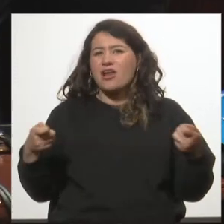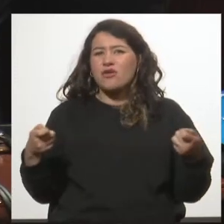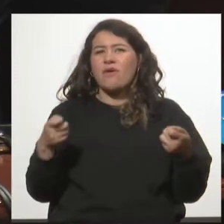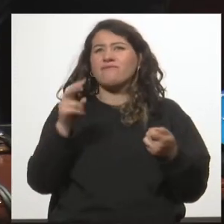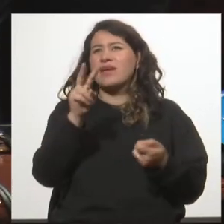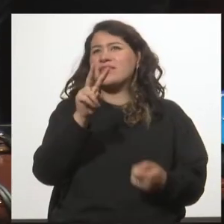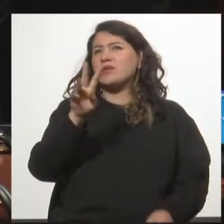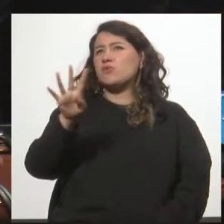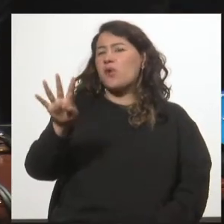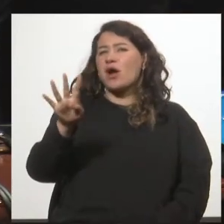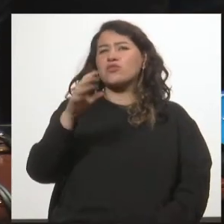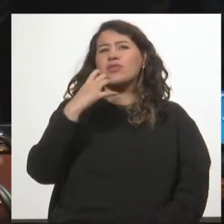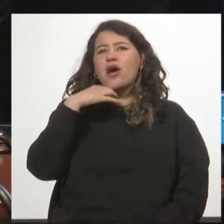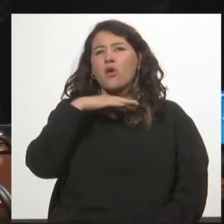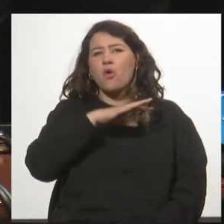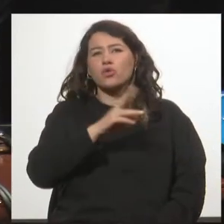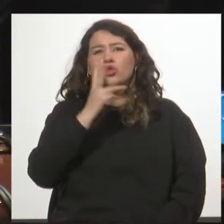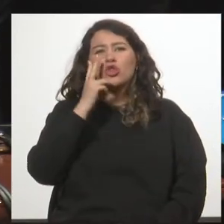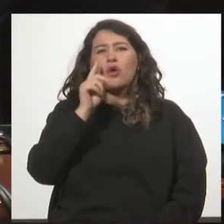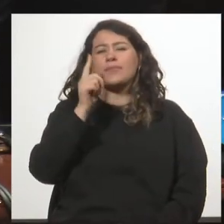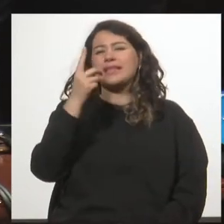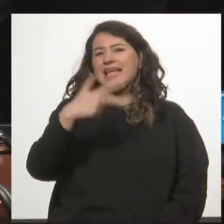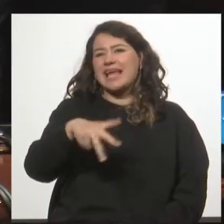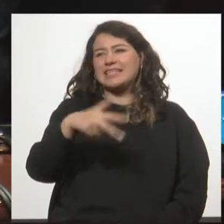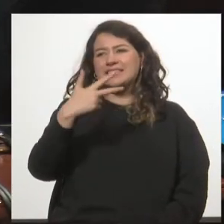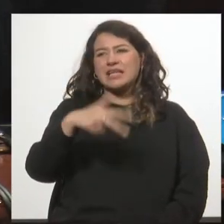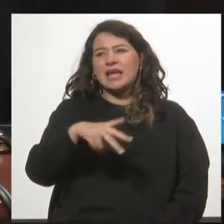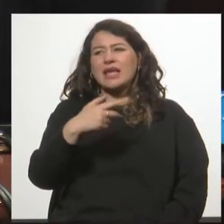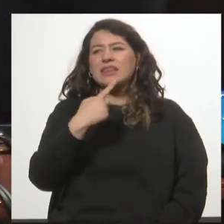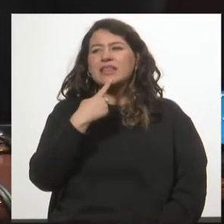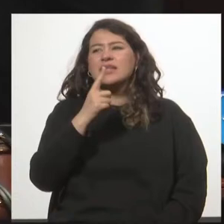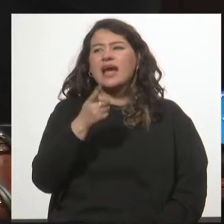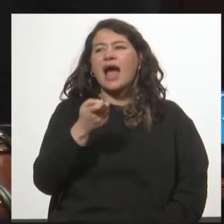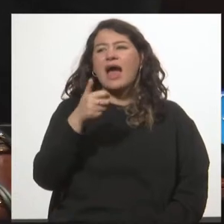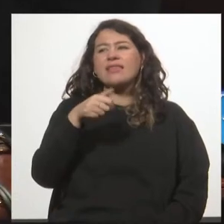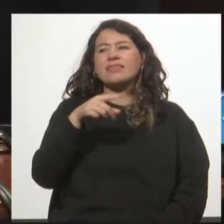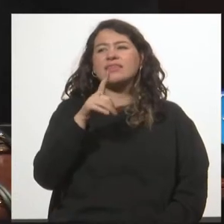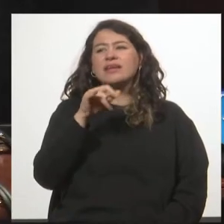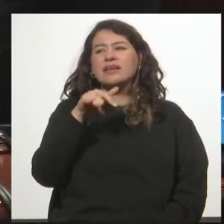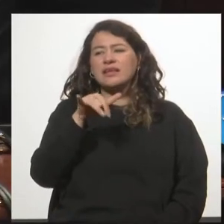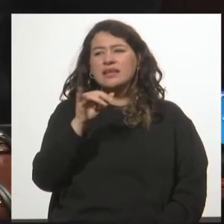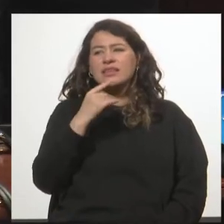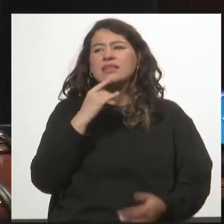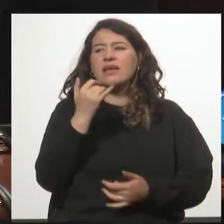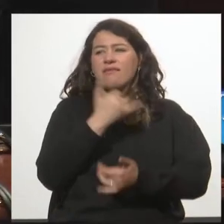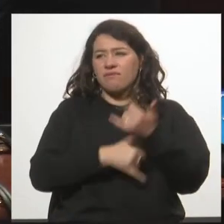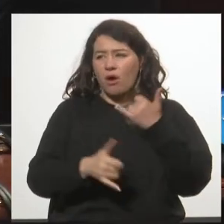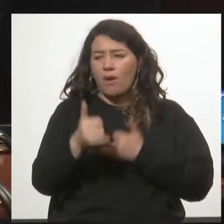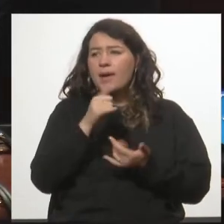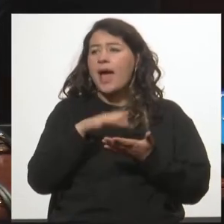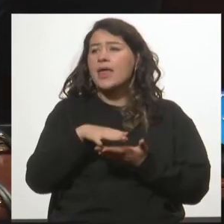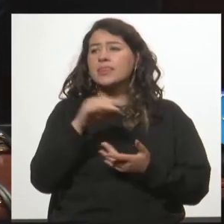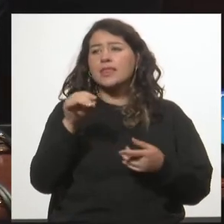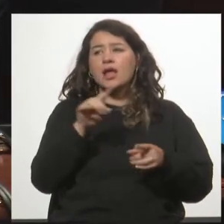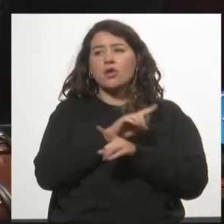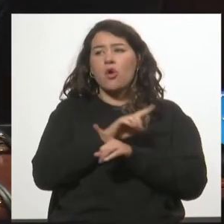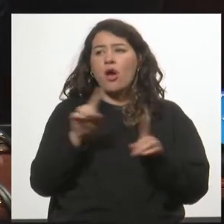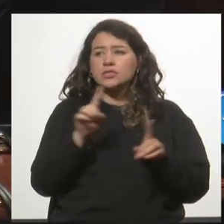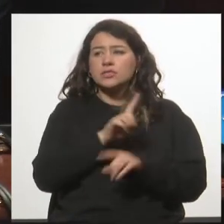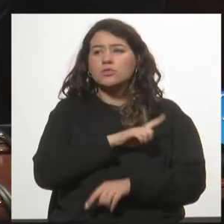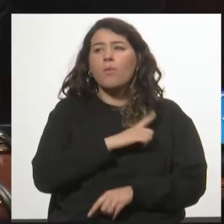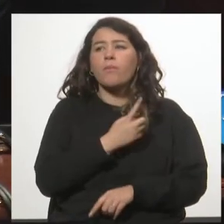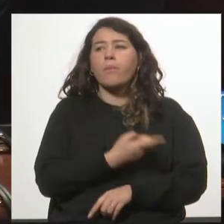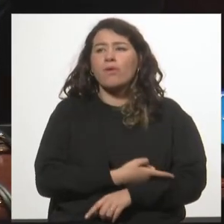24 de agosto del 2013 gandini señala que el informe de antes no representa la facultad